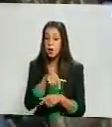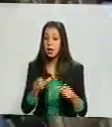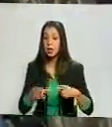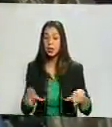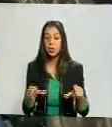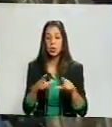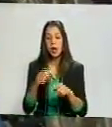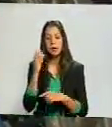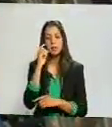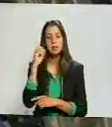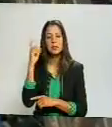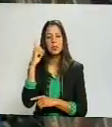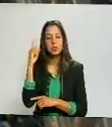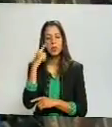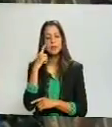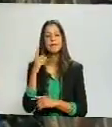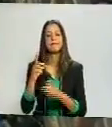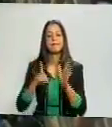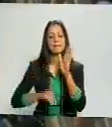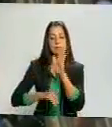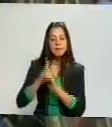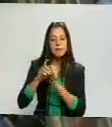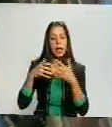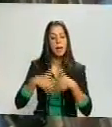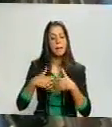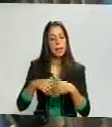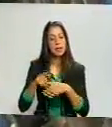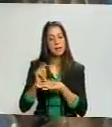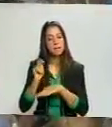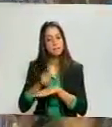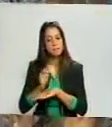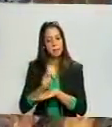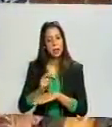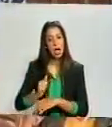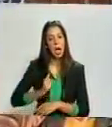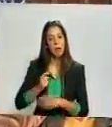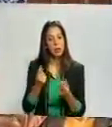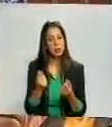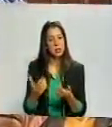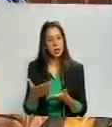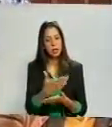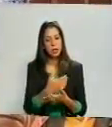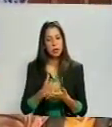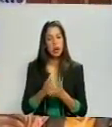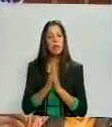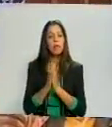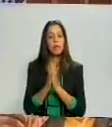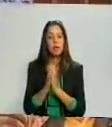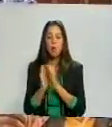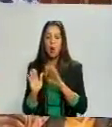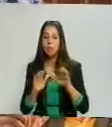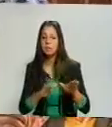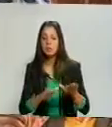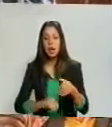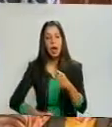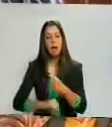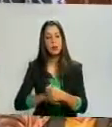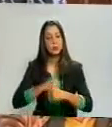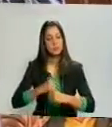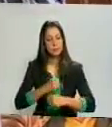que soñamos con un desarrollo de verdad y con el aprovechamiento de esa riqueza, que apoyemos con mucha